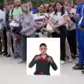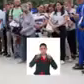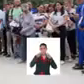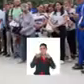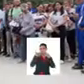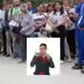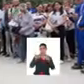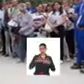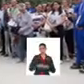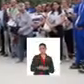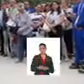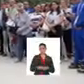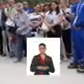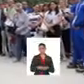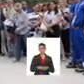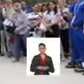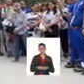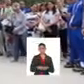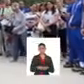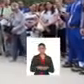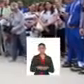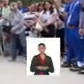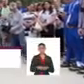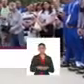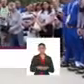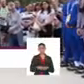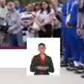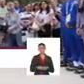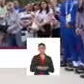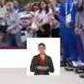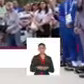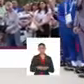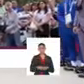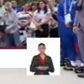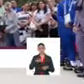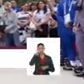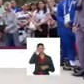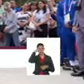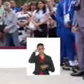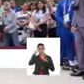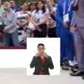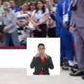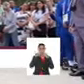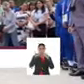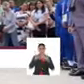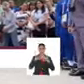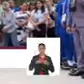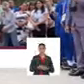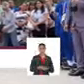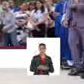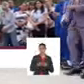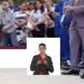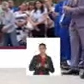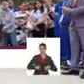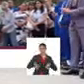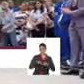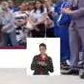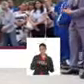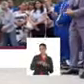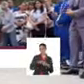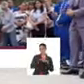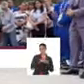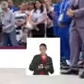Antillas. La situación geopolítica ha evolucionado. Cuba no aspira a la paz. La situación geopolítica ha